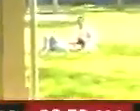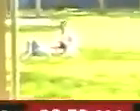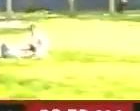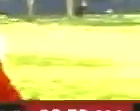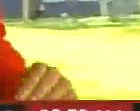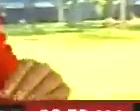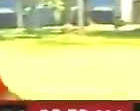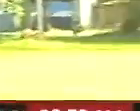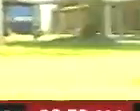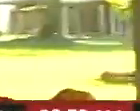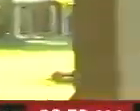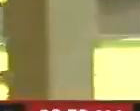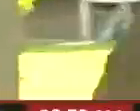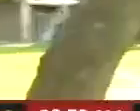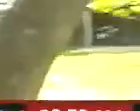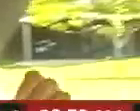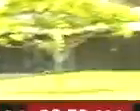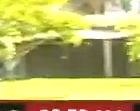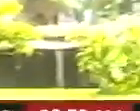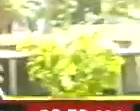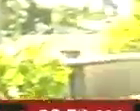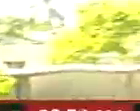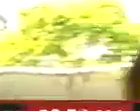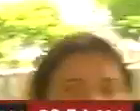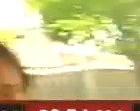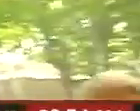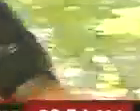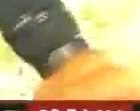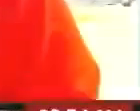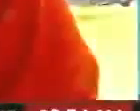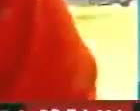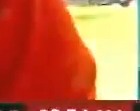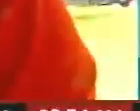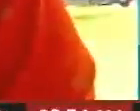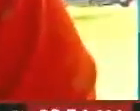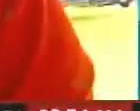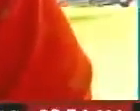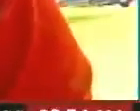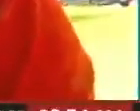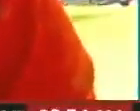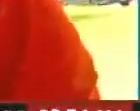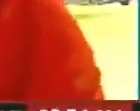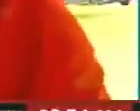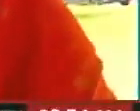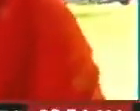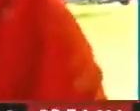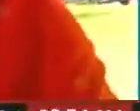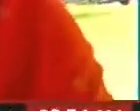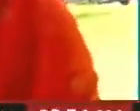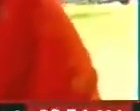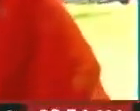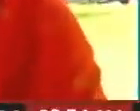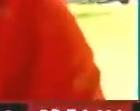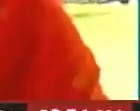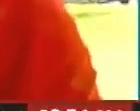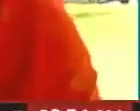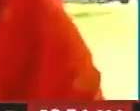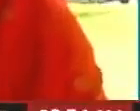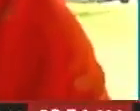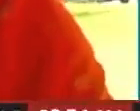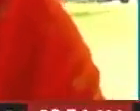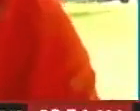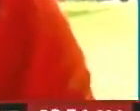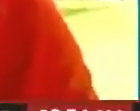Expone la recuperación del patrimonio de la UCV en la Bienal de Arquitectura en Venecia. Nos encontramos con la viceministra Mari Pendam y las